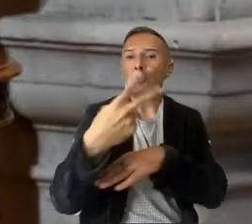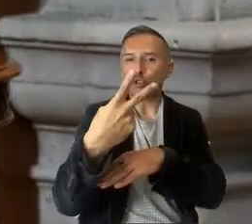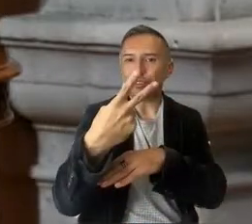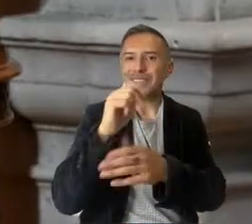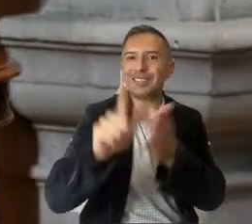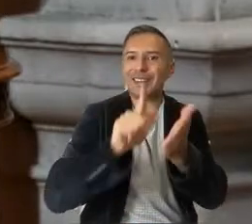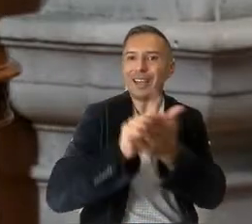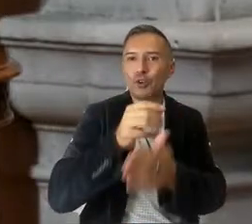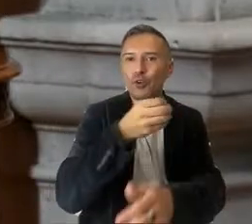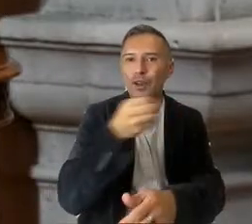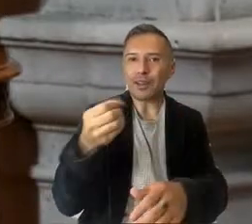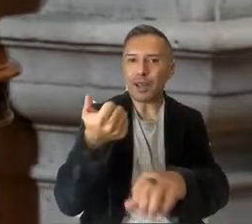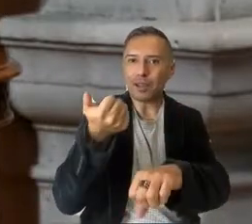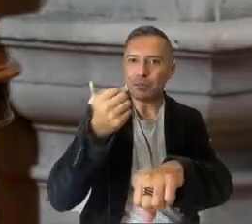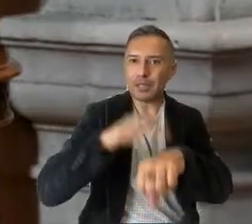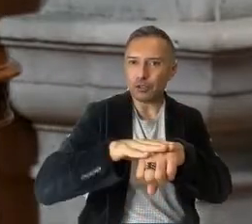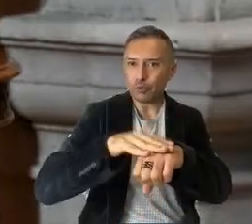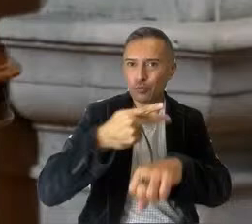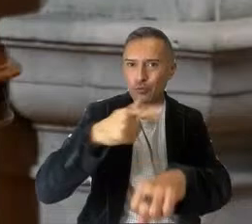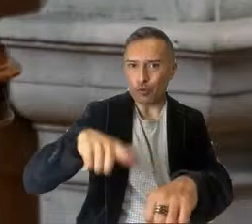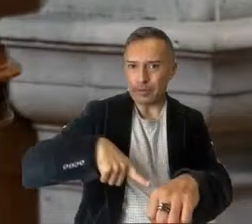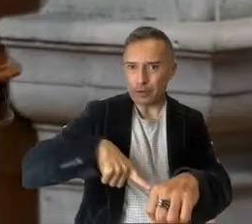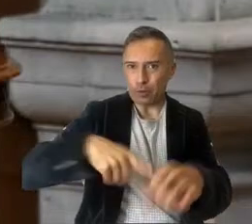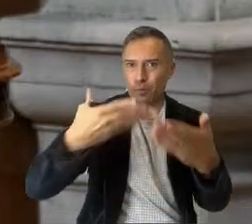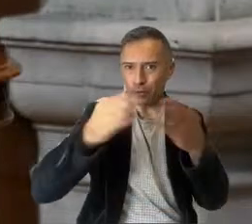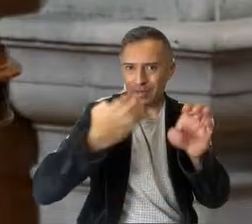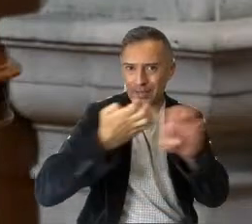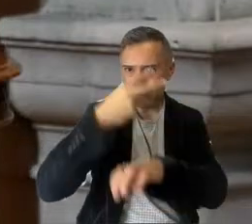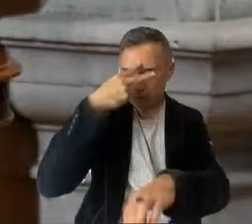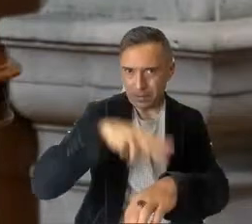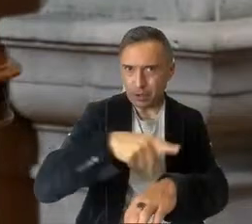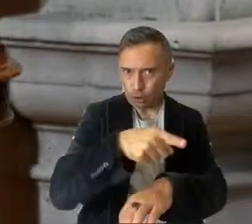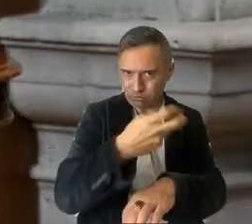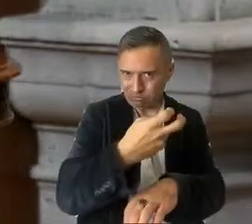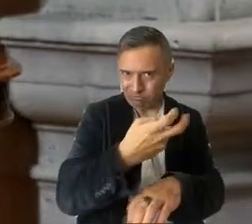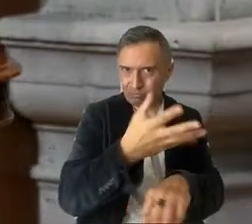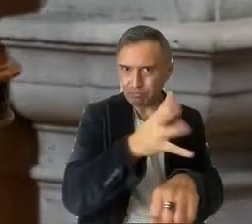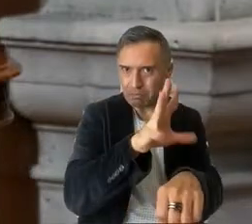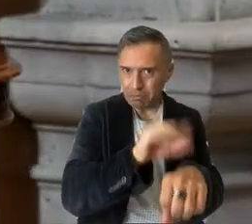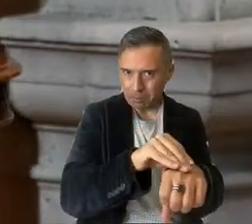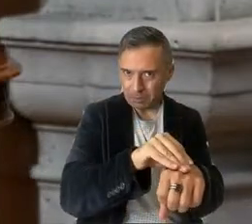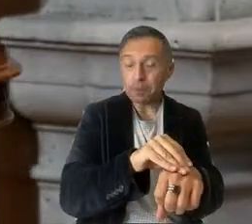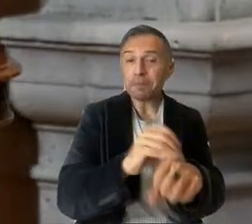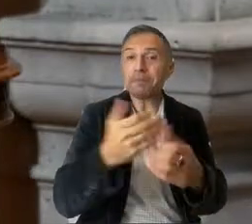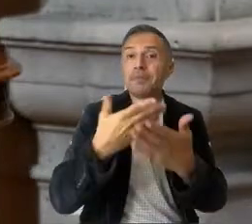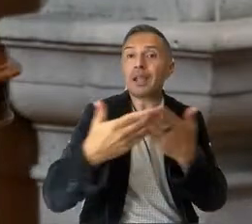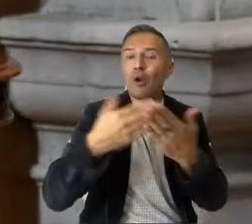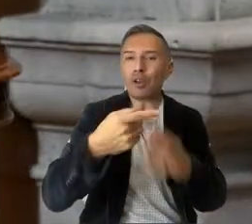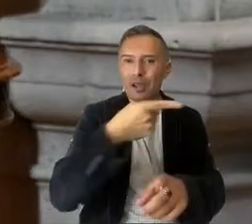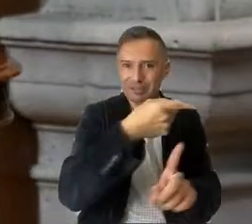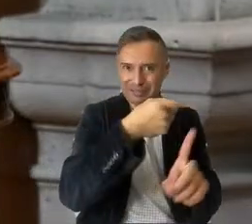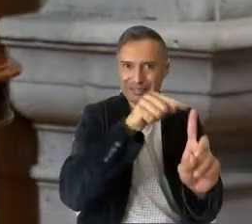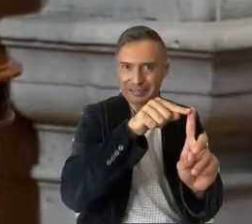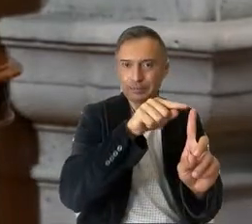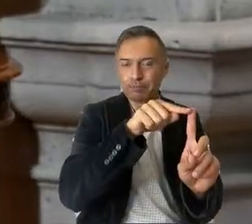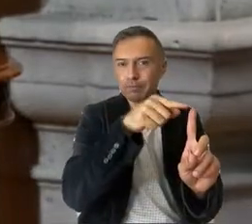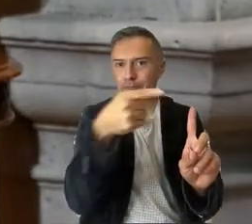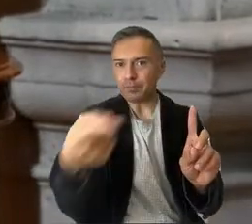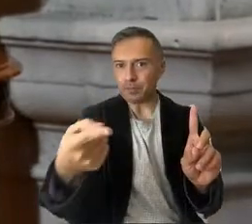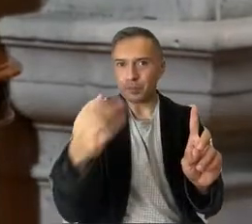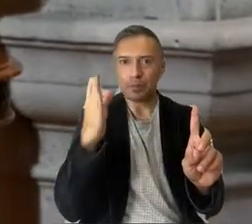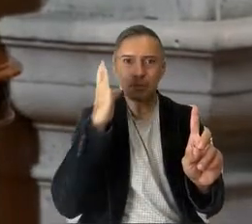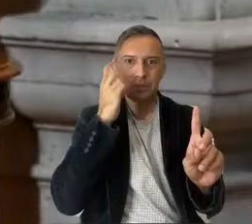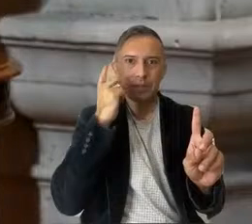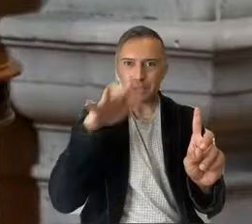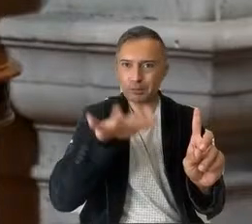de la Administración Pública del Estado de México, me permito someter para su digno conducto ante la Honorable Legislatura